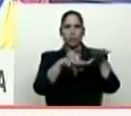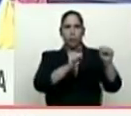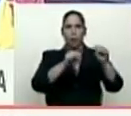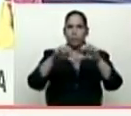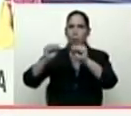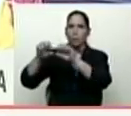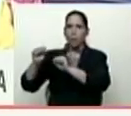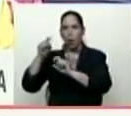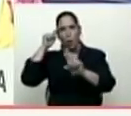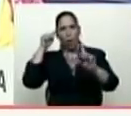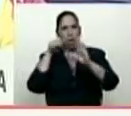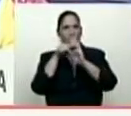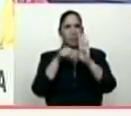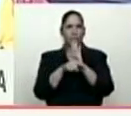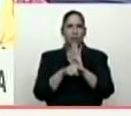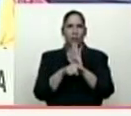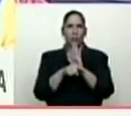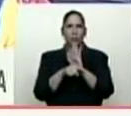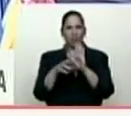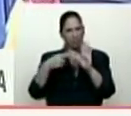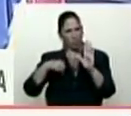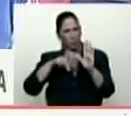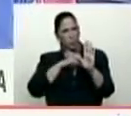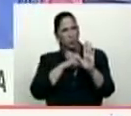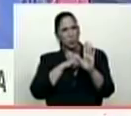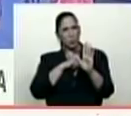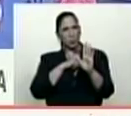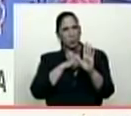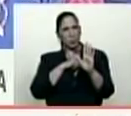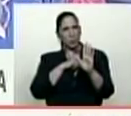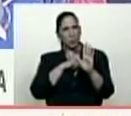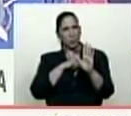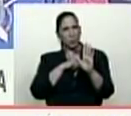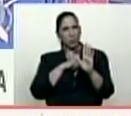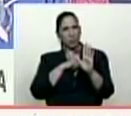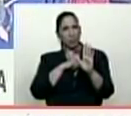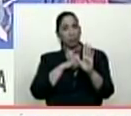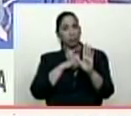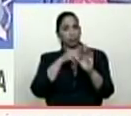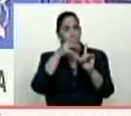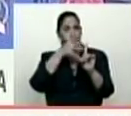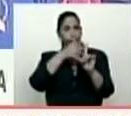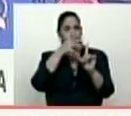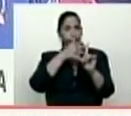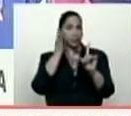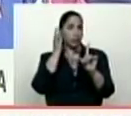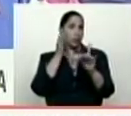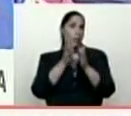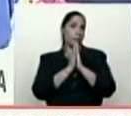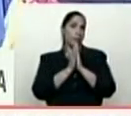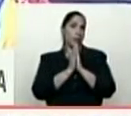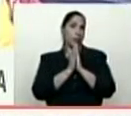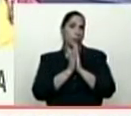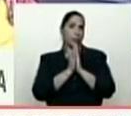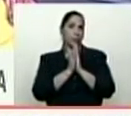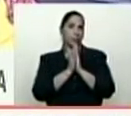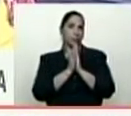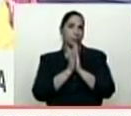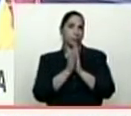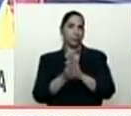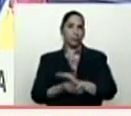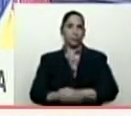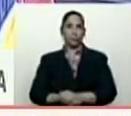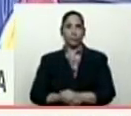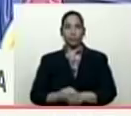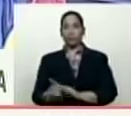objetivos. Y nosotros lo vamos a buscar a ustedes, señora. Tenga la certeza que es así. No